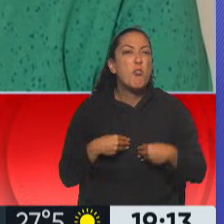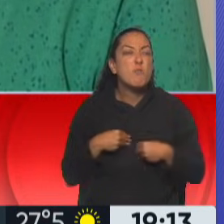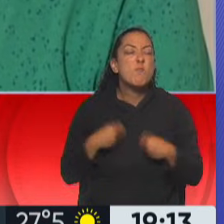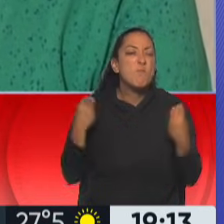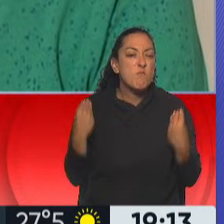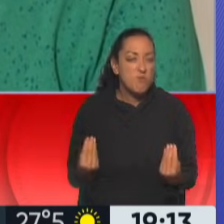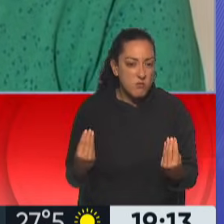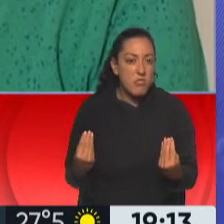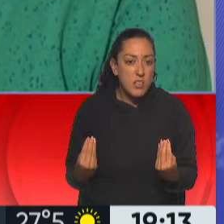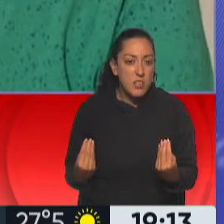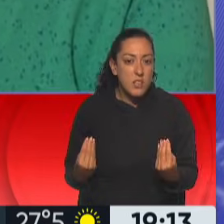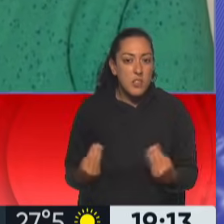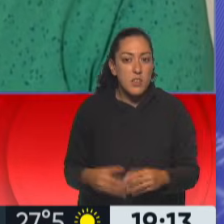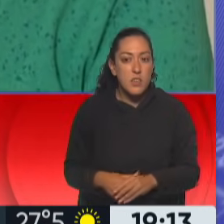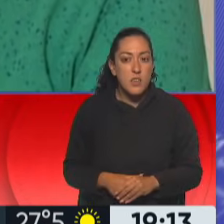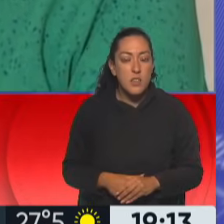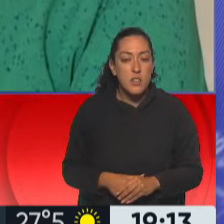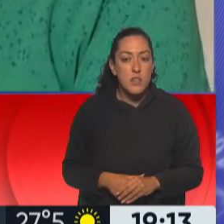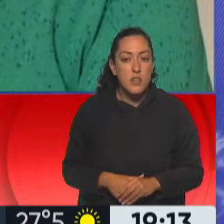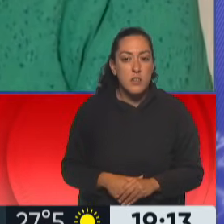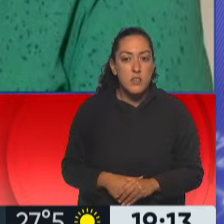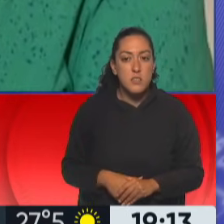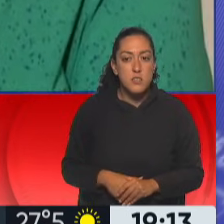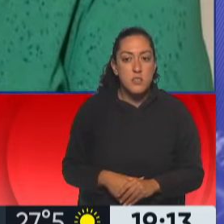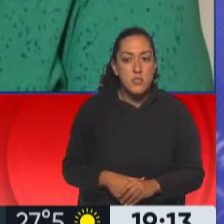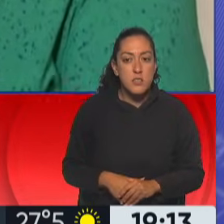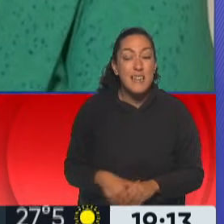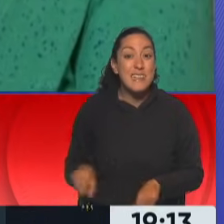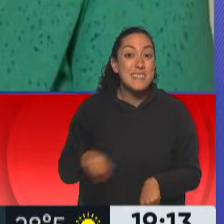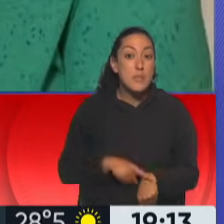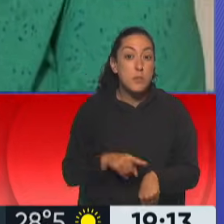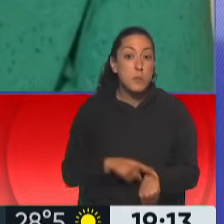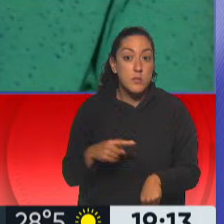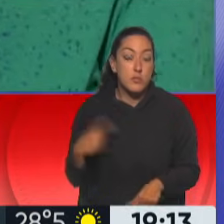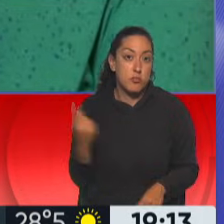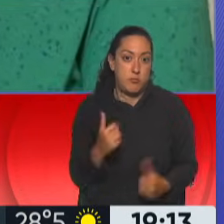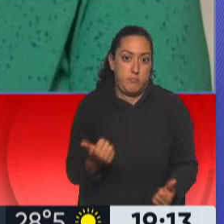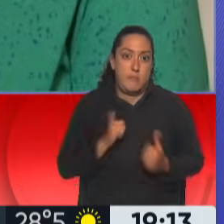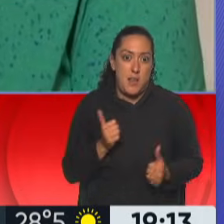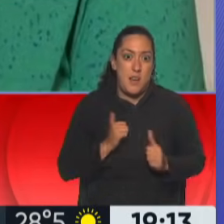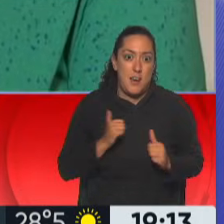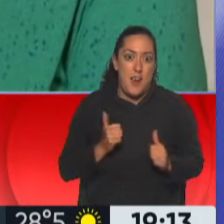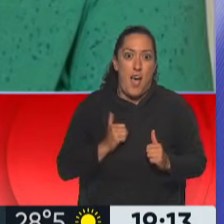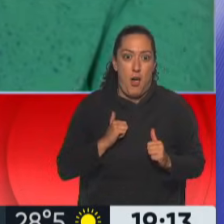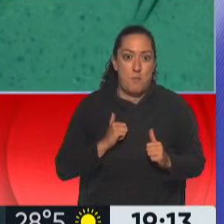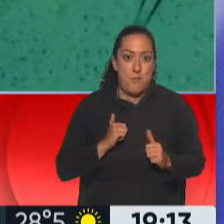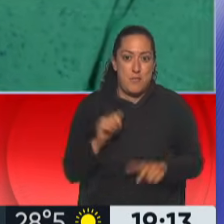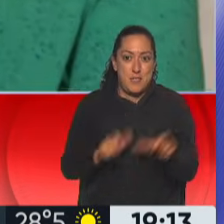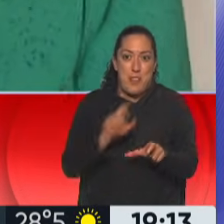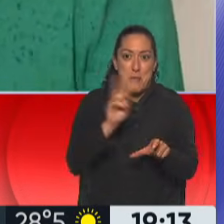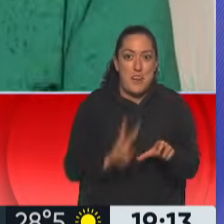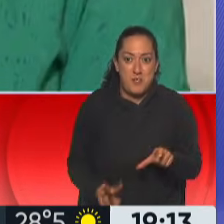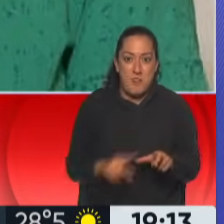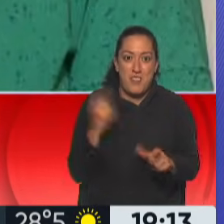Maduro ya no era el presidente de Venezuela? Claro, es el momento que tanto esperábamos, todos los venezolanos que esperábamos,